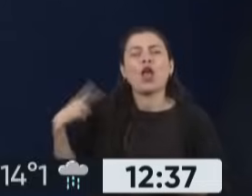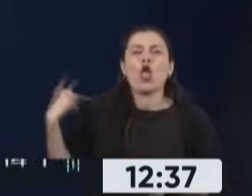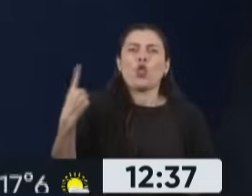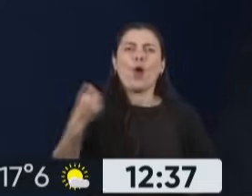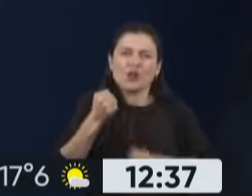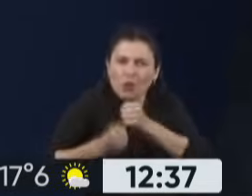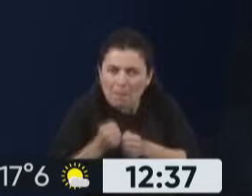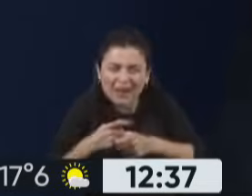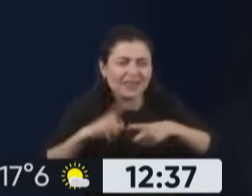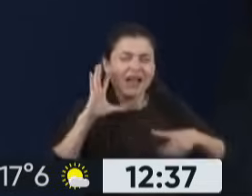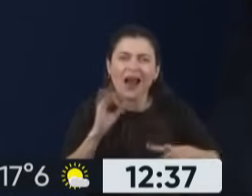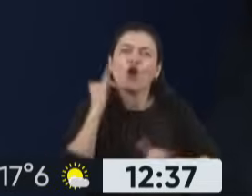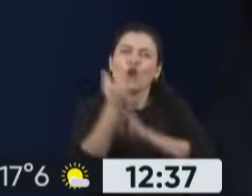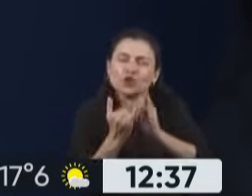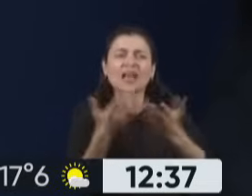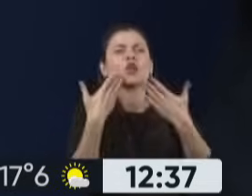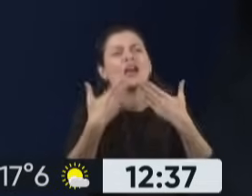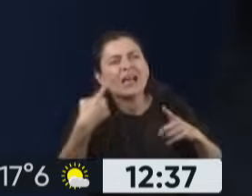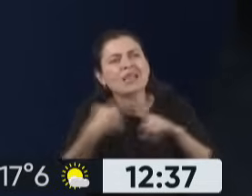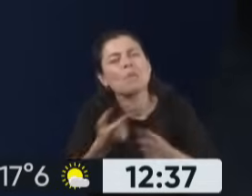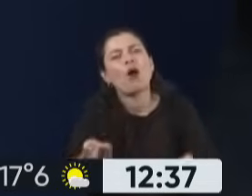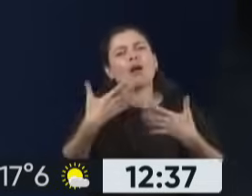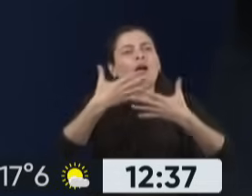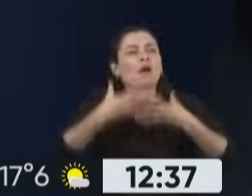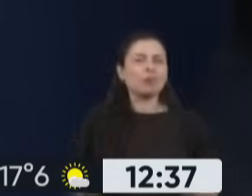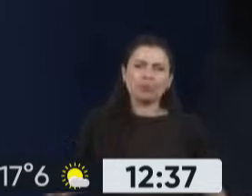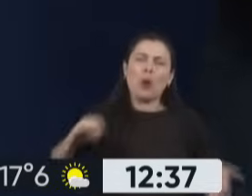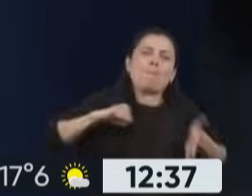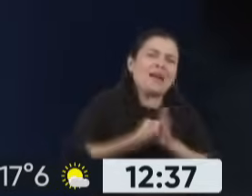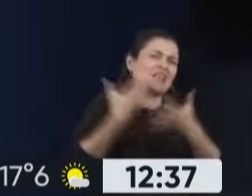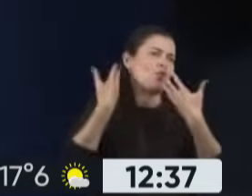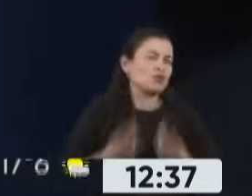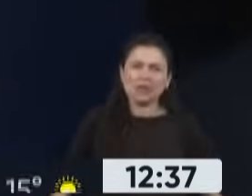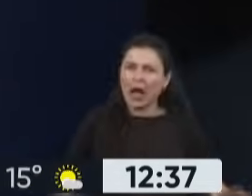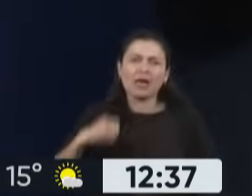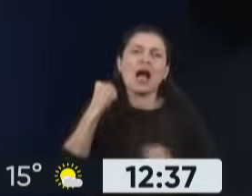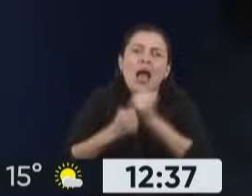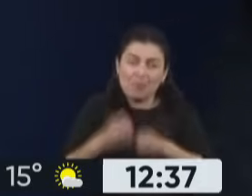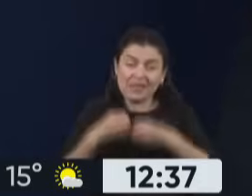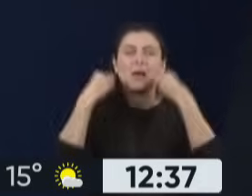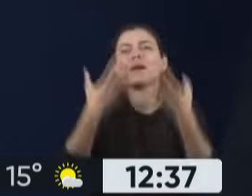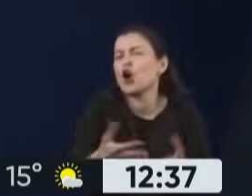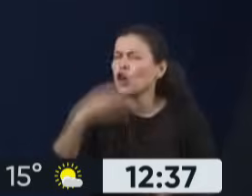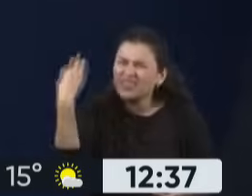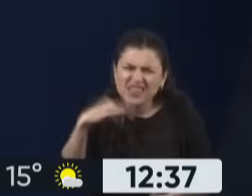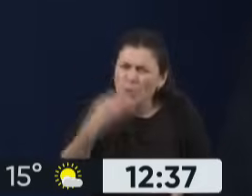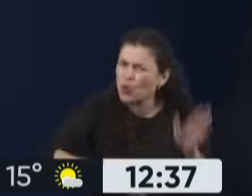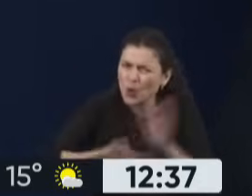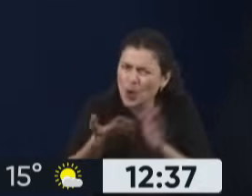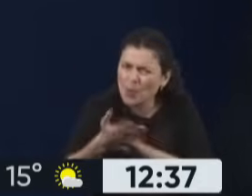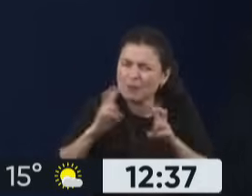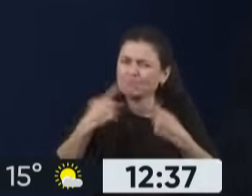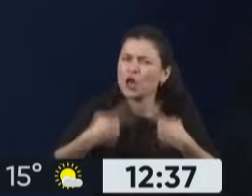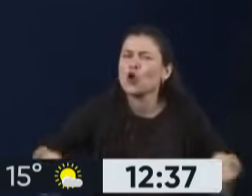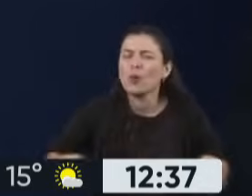que es para la mayoría de los argentinos, pero en particular para todos ellos que, como digo, tienen